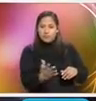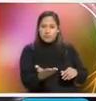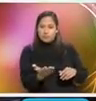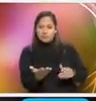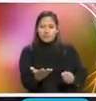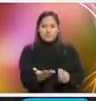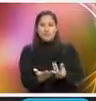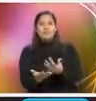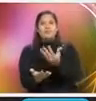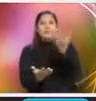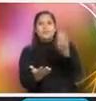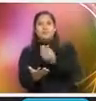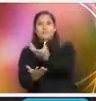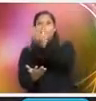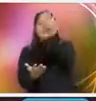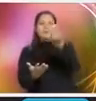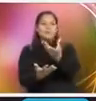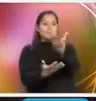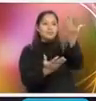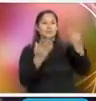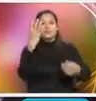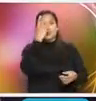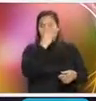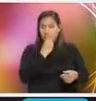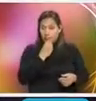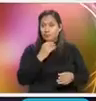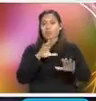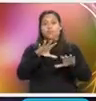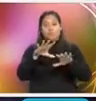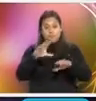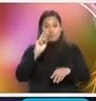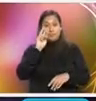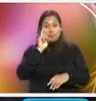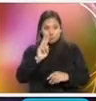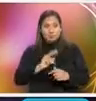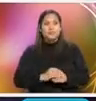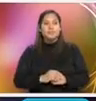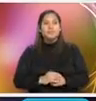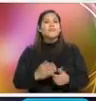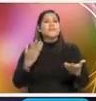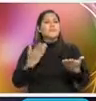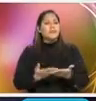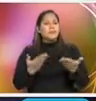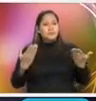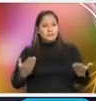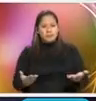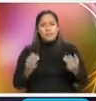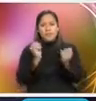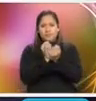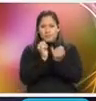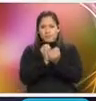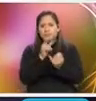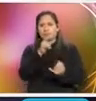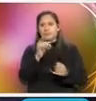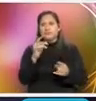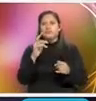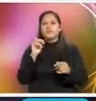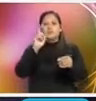en el escenario, en el palacio, se ve extraordinario. Así es, así es. Ahora también se van a